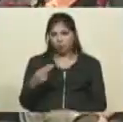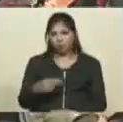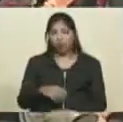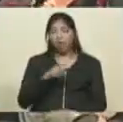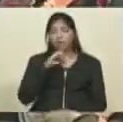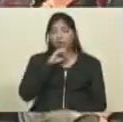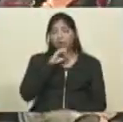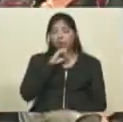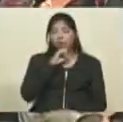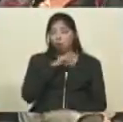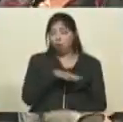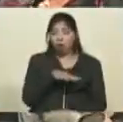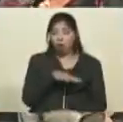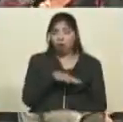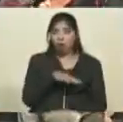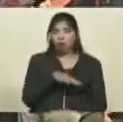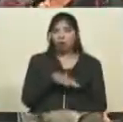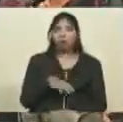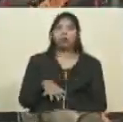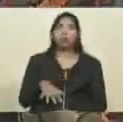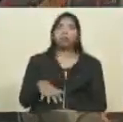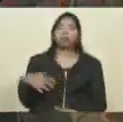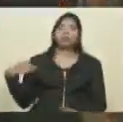historia que hay que desmontar,